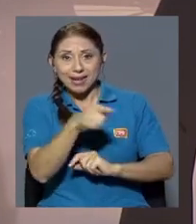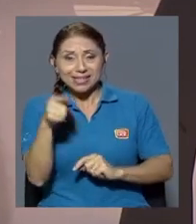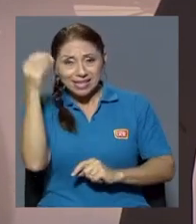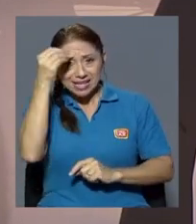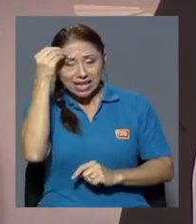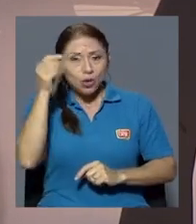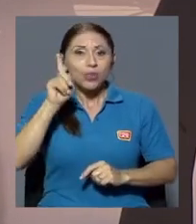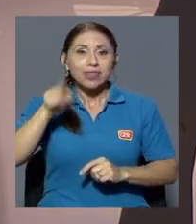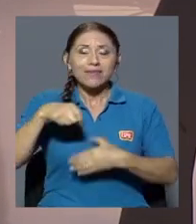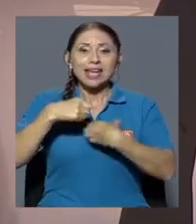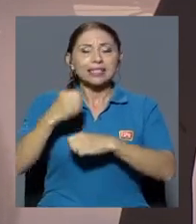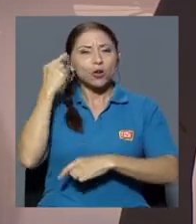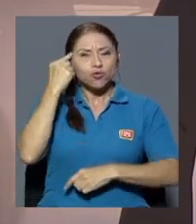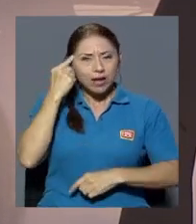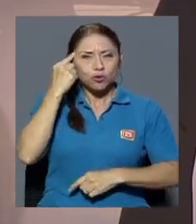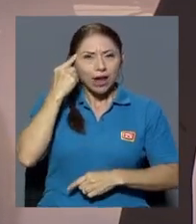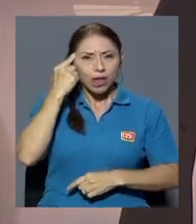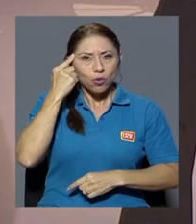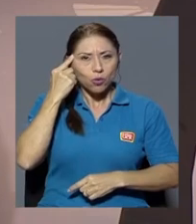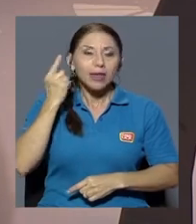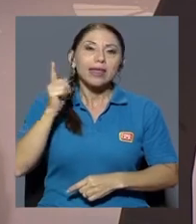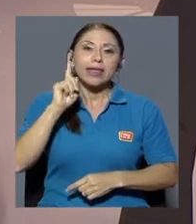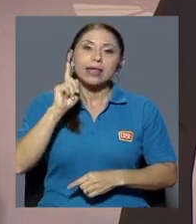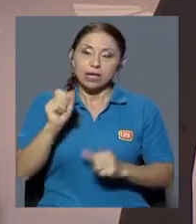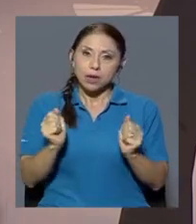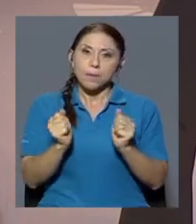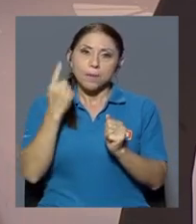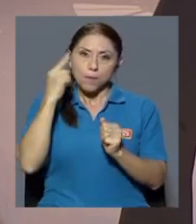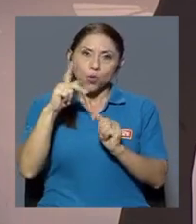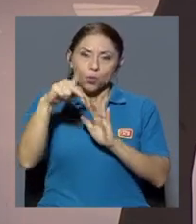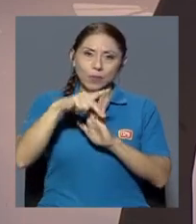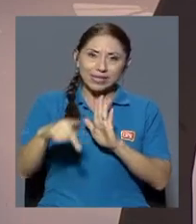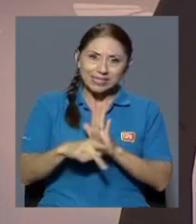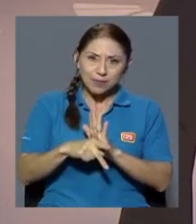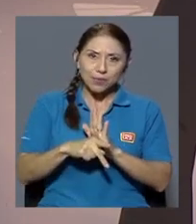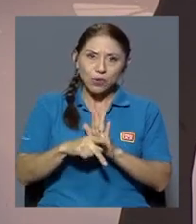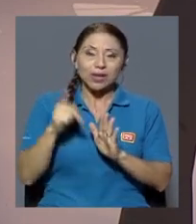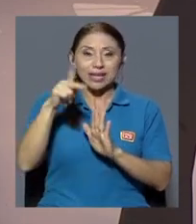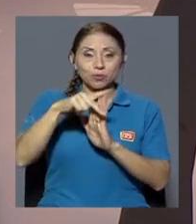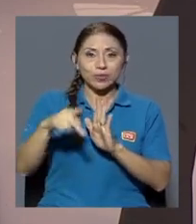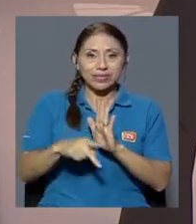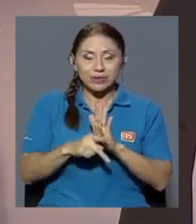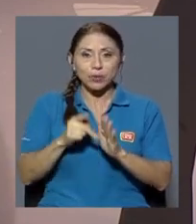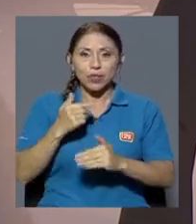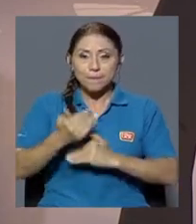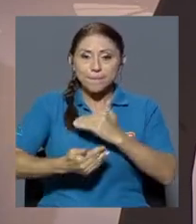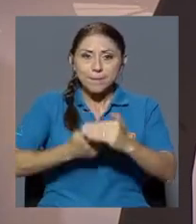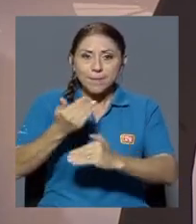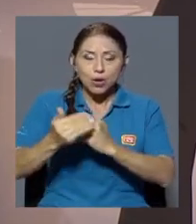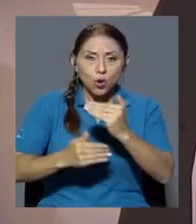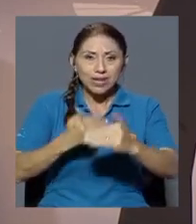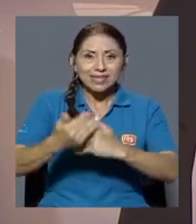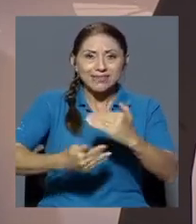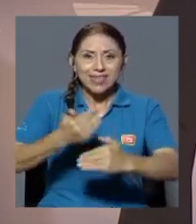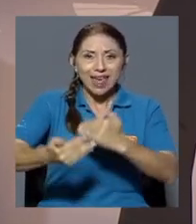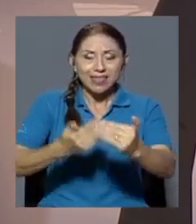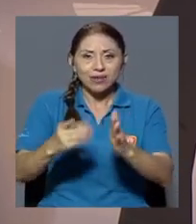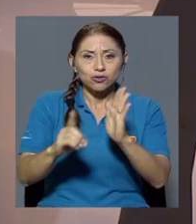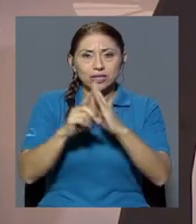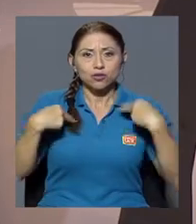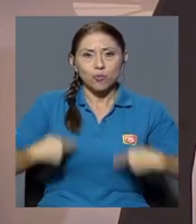deben hacerlo razonado y verdaderamente por un principio que ese principio de progresividad de los derechos humanos es decir que no podemos